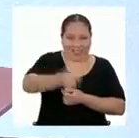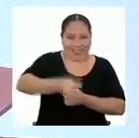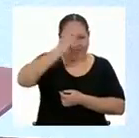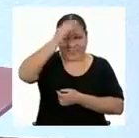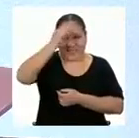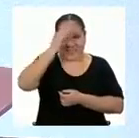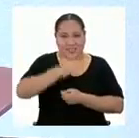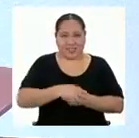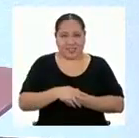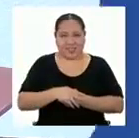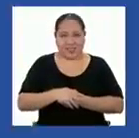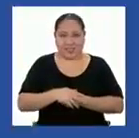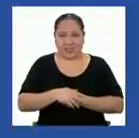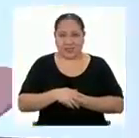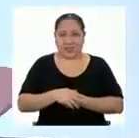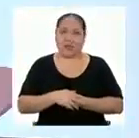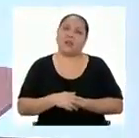chicos?